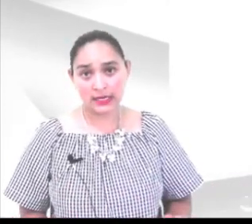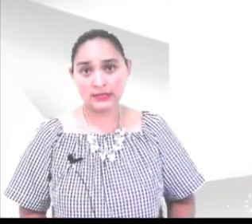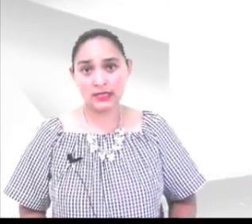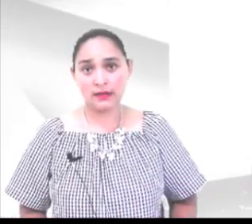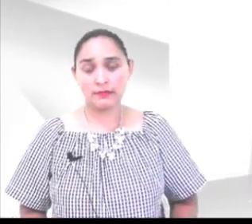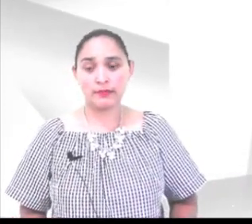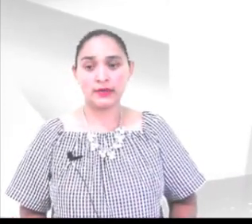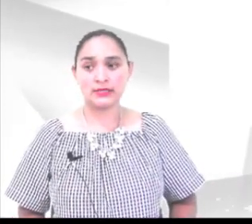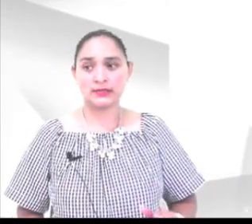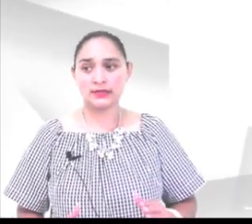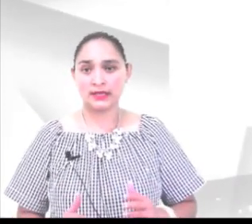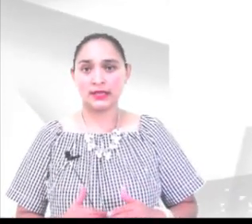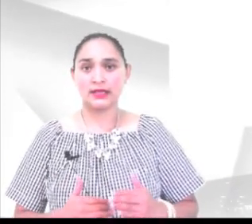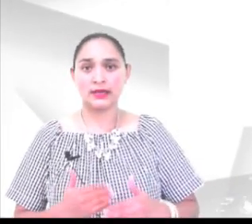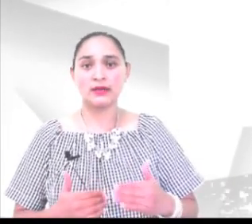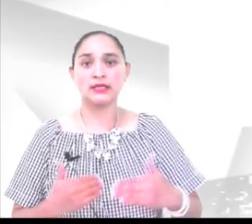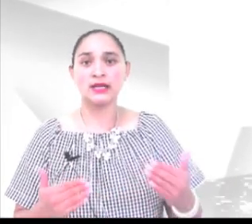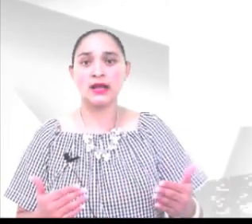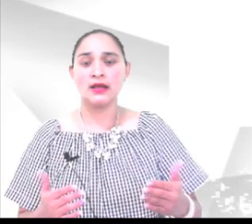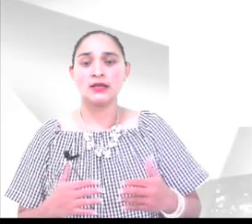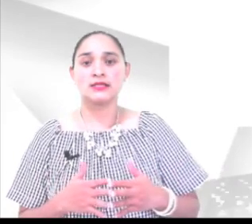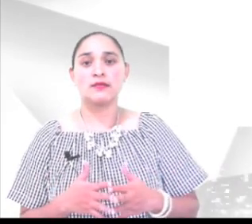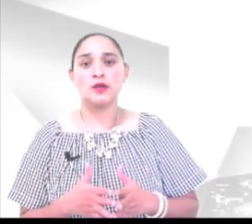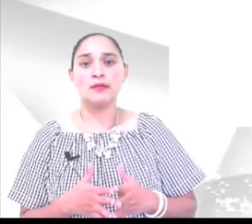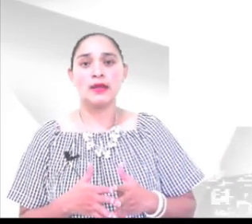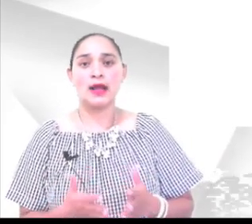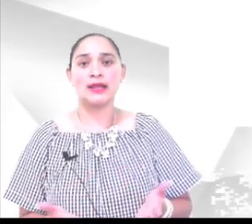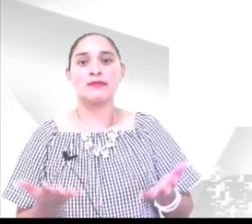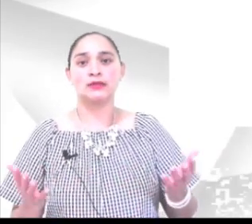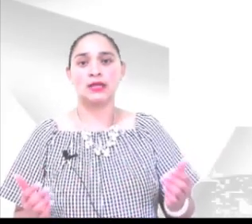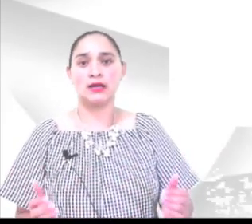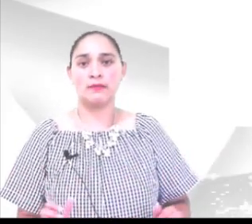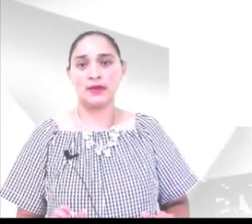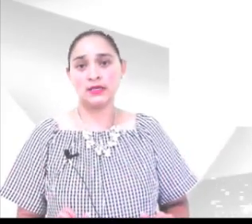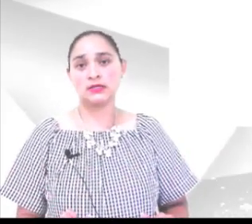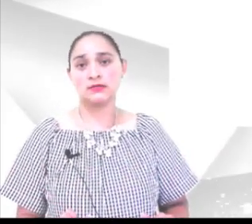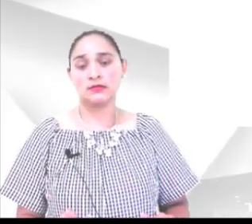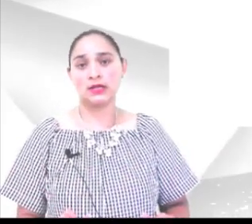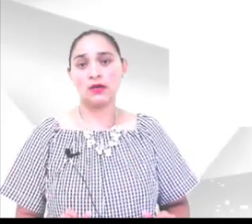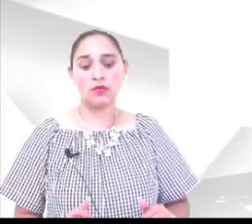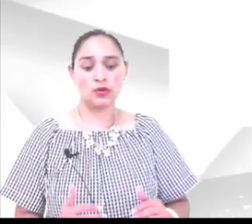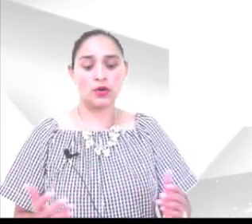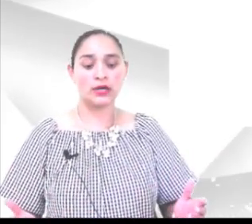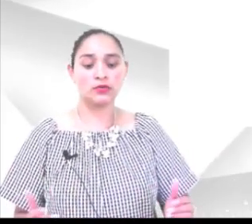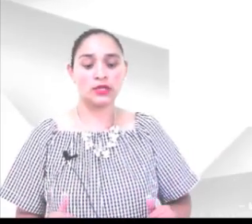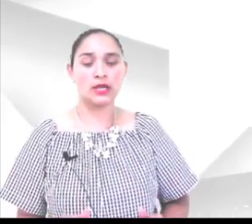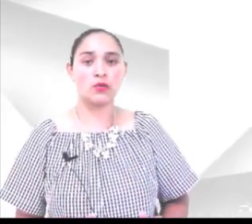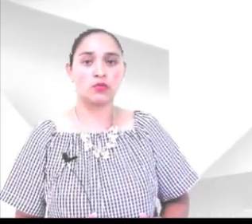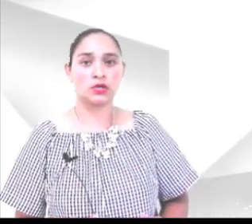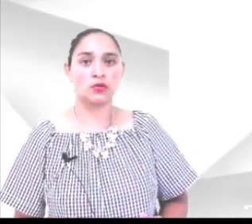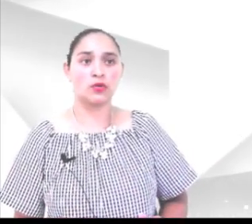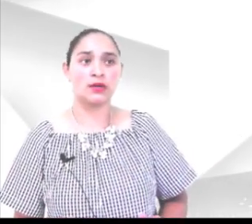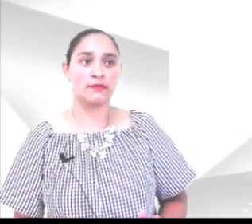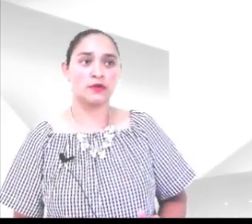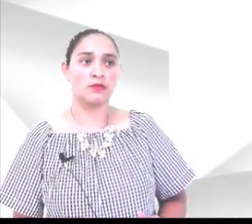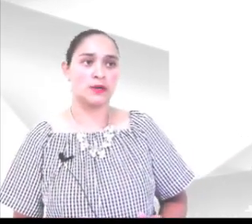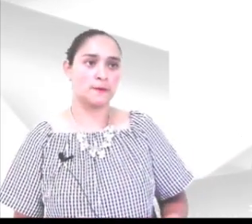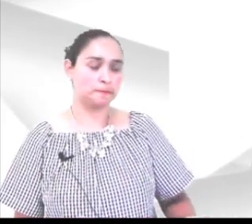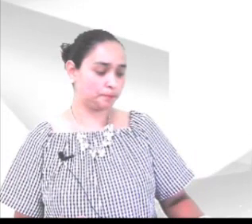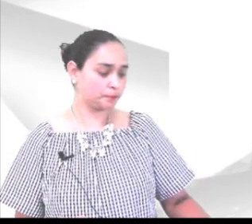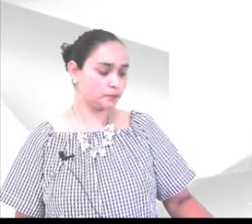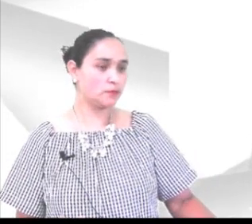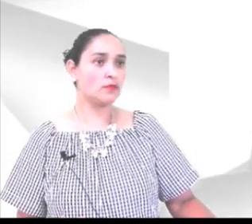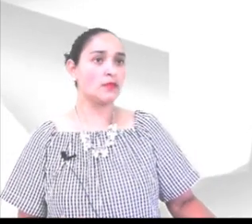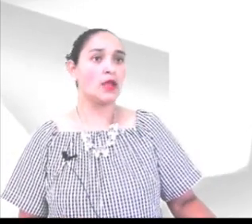esta desgracia, pues que de qué manera se vuelve a levantar el país, ¿verdad? O el lugar donde haya ocurrido el